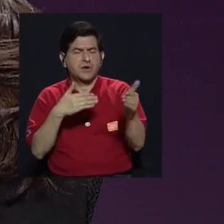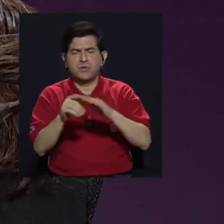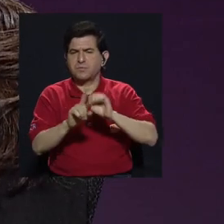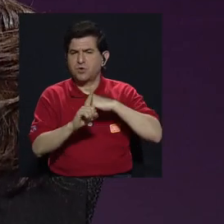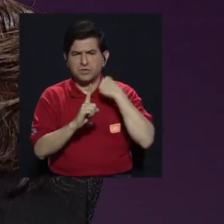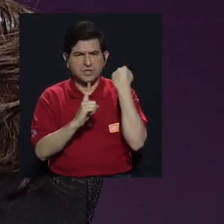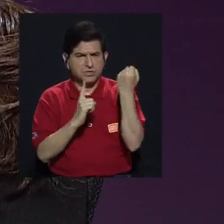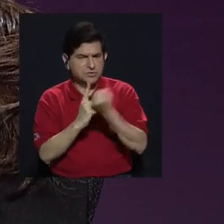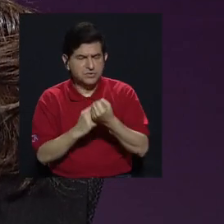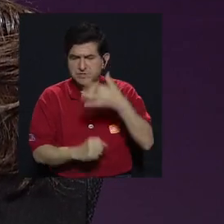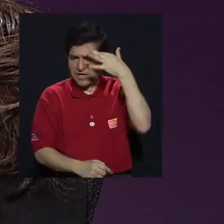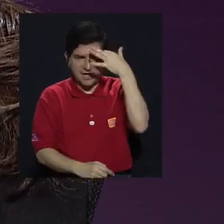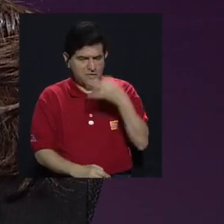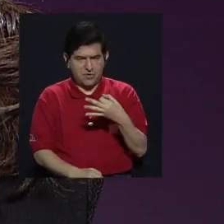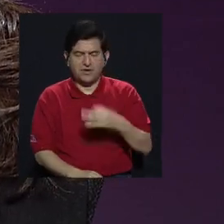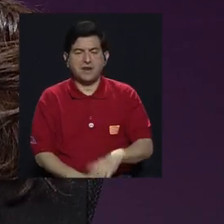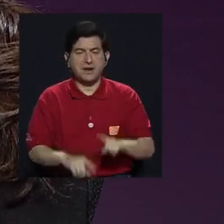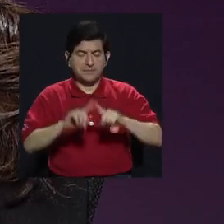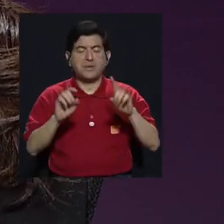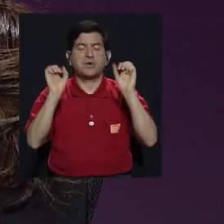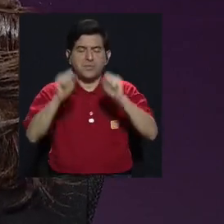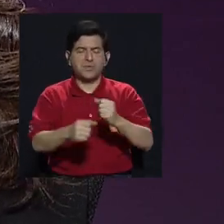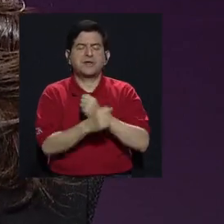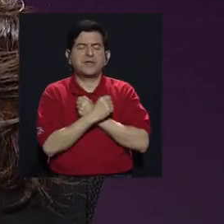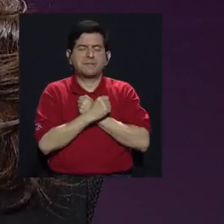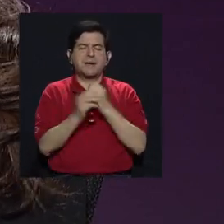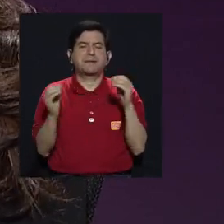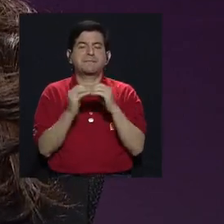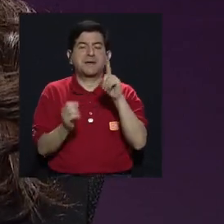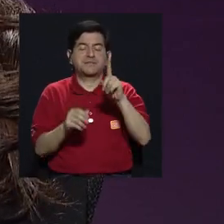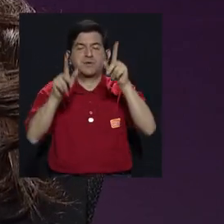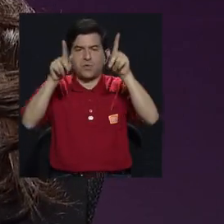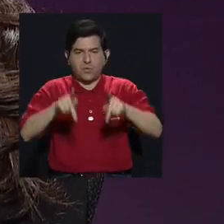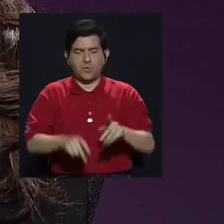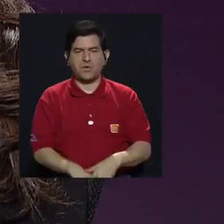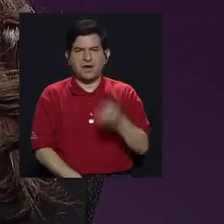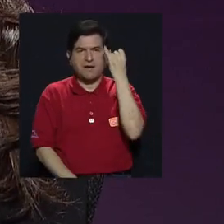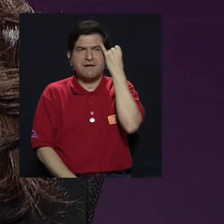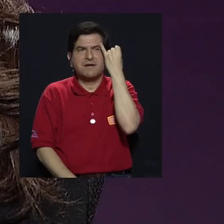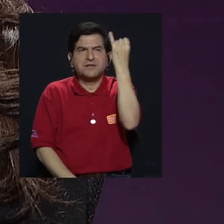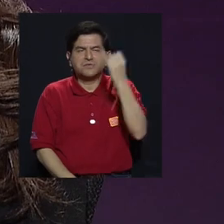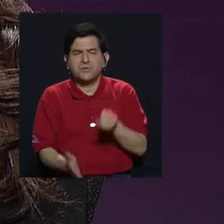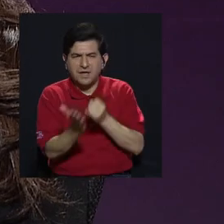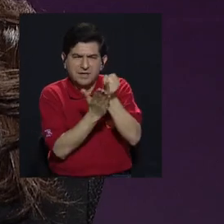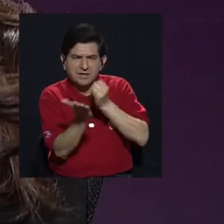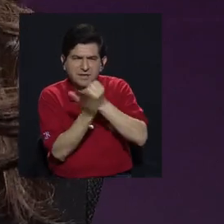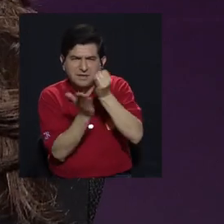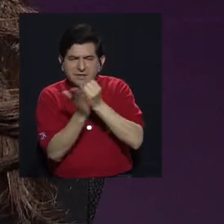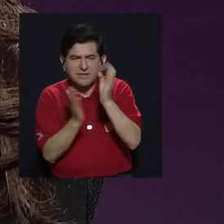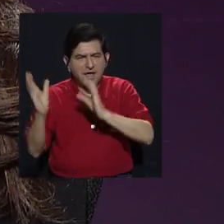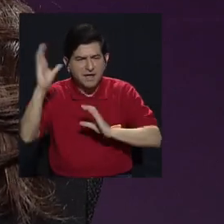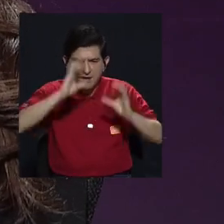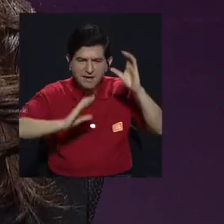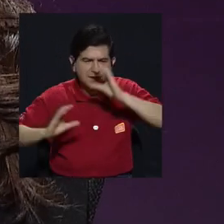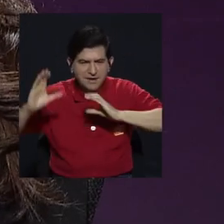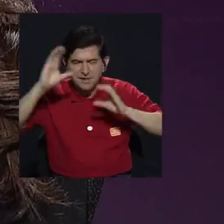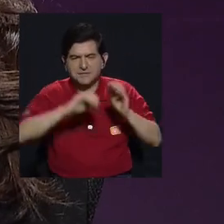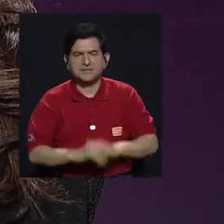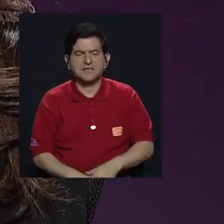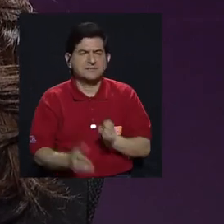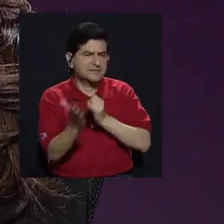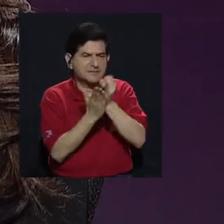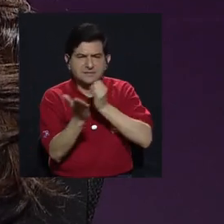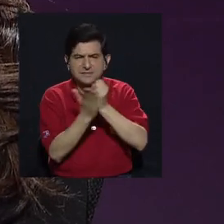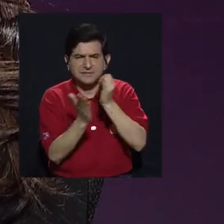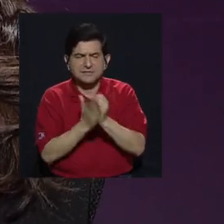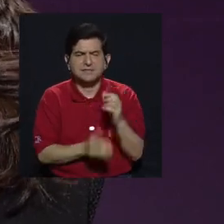las sociedades monogámicas no lo crean, de amar a más de una persona. Es un concepto que ha sido investigado por la ciencia, ha